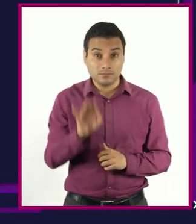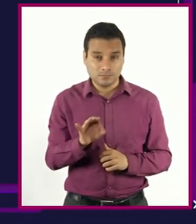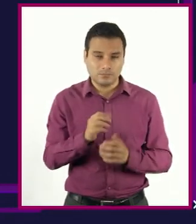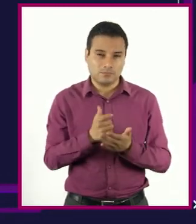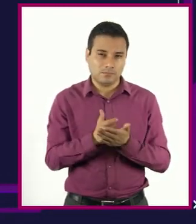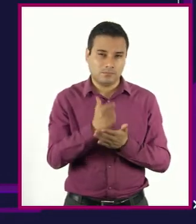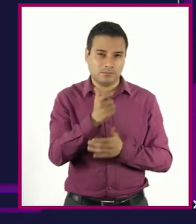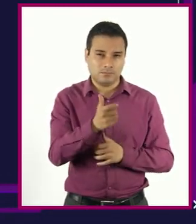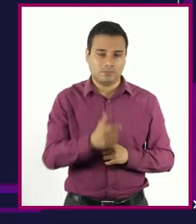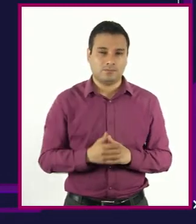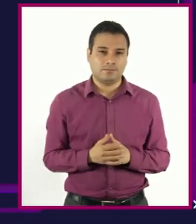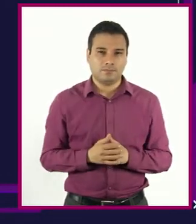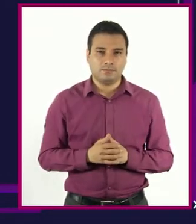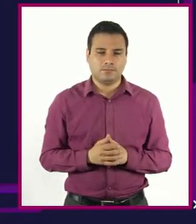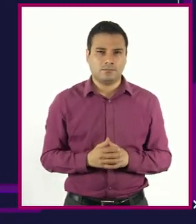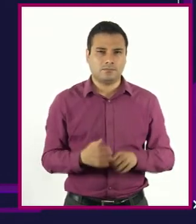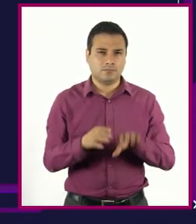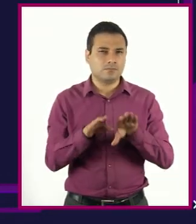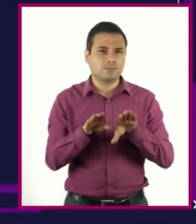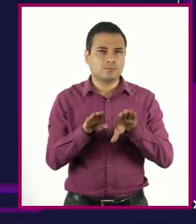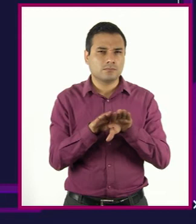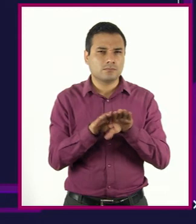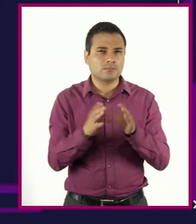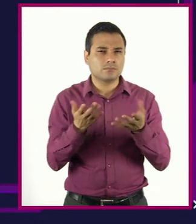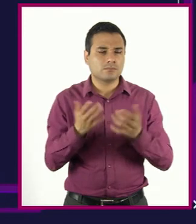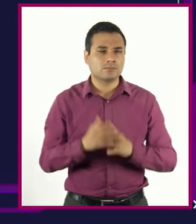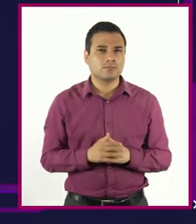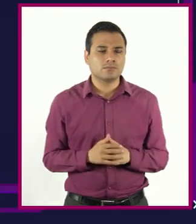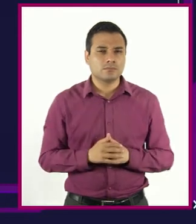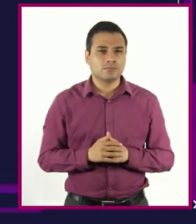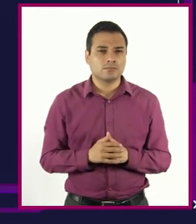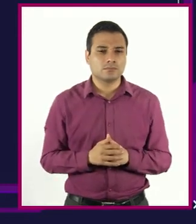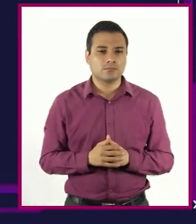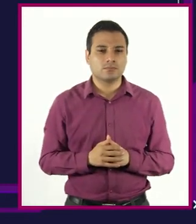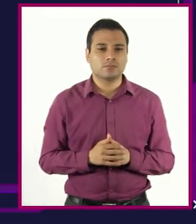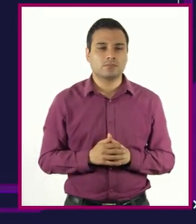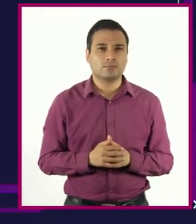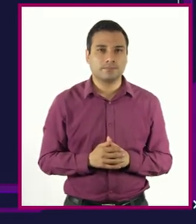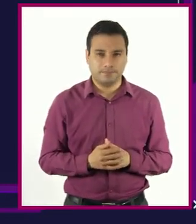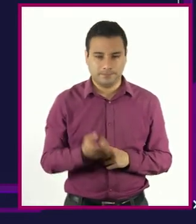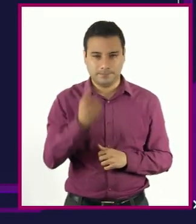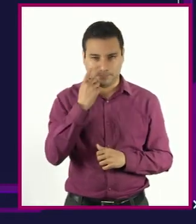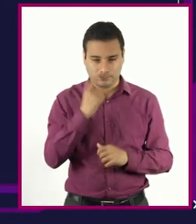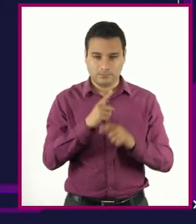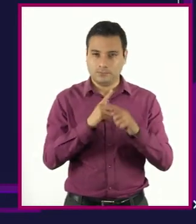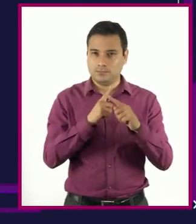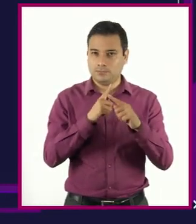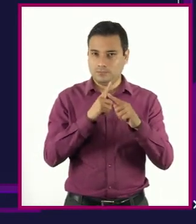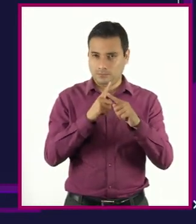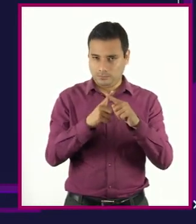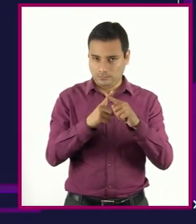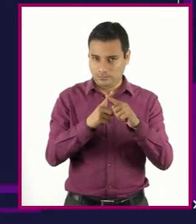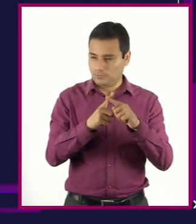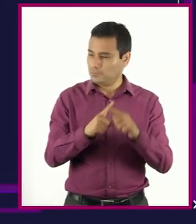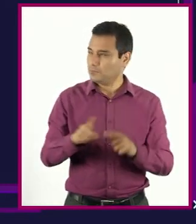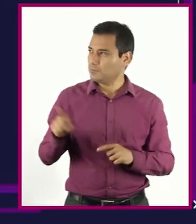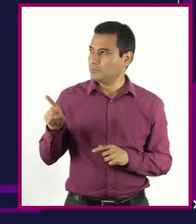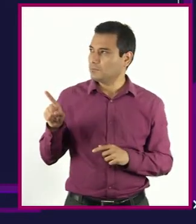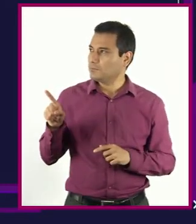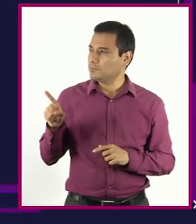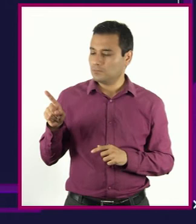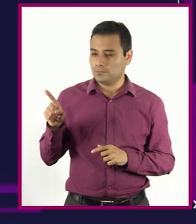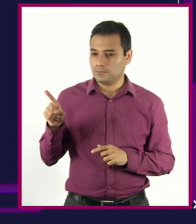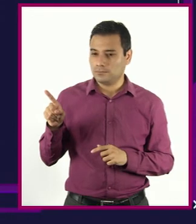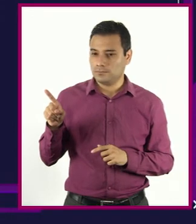inicial. Para obtener el porcentaje a pagar de forma directa, se multiplica el precio de 4.800